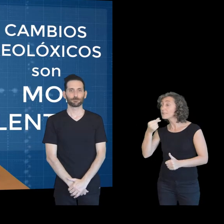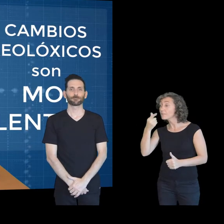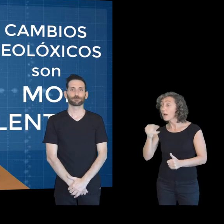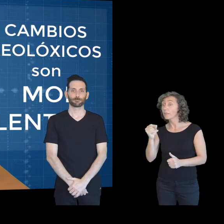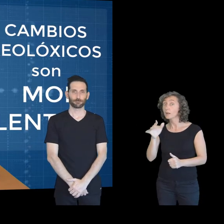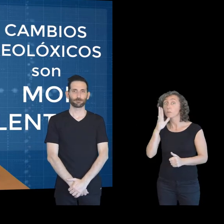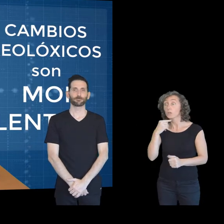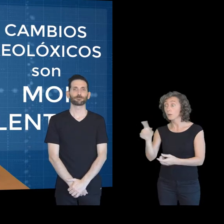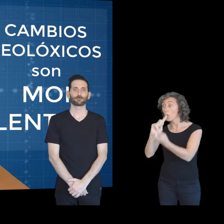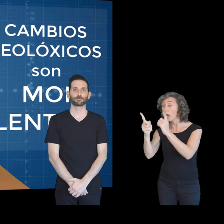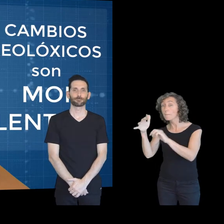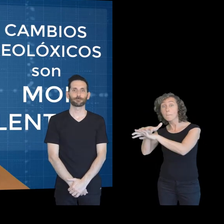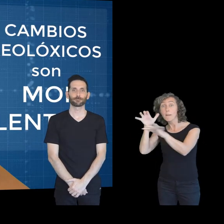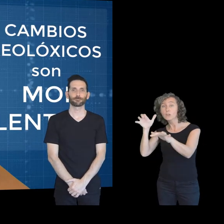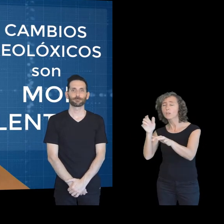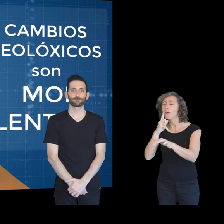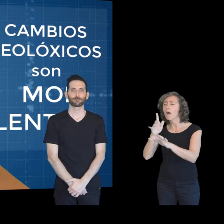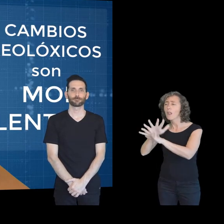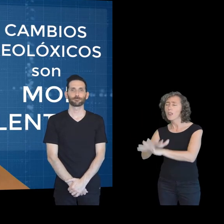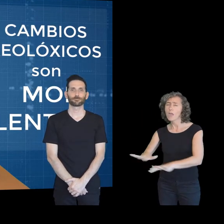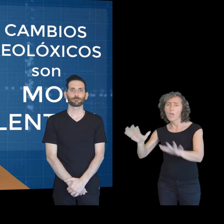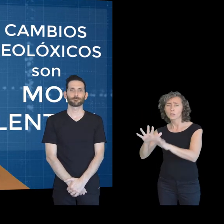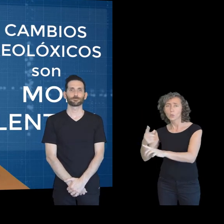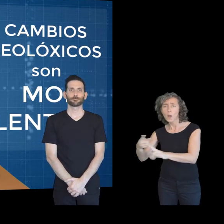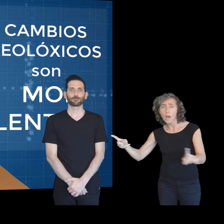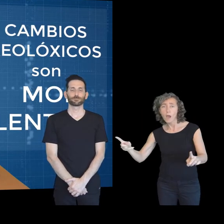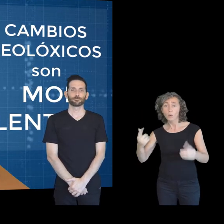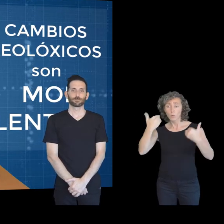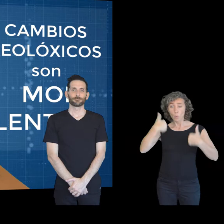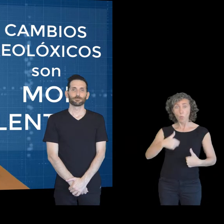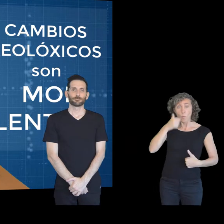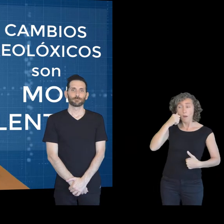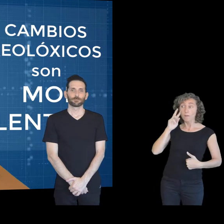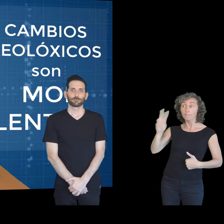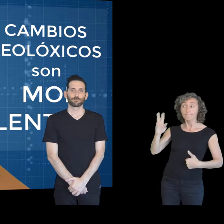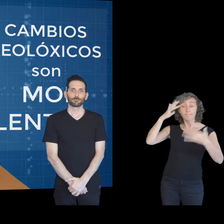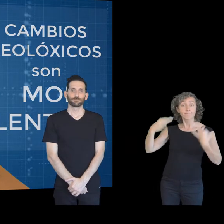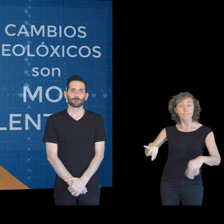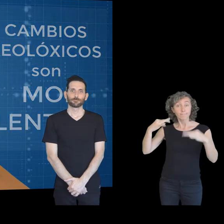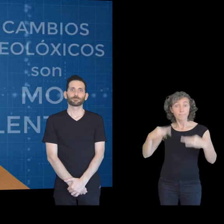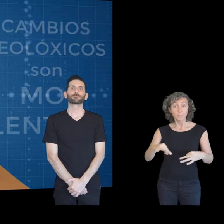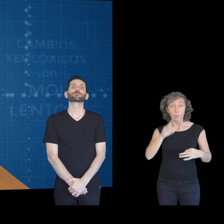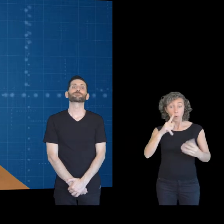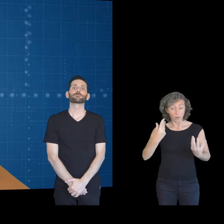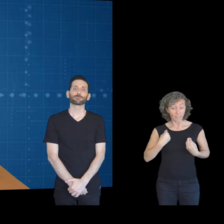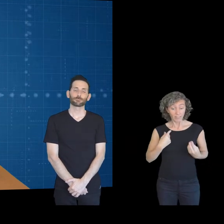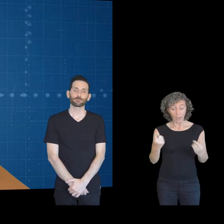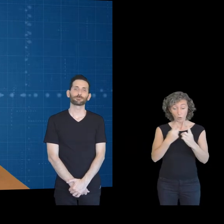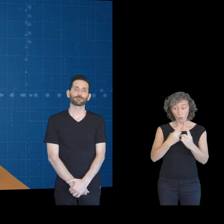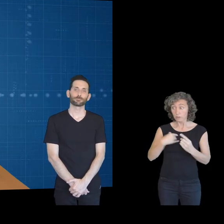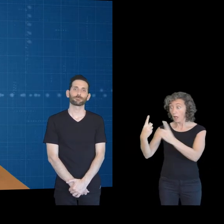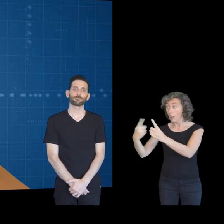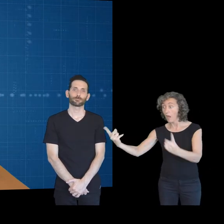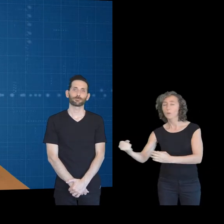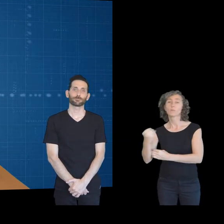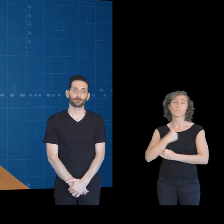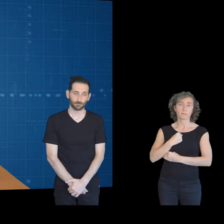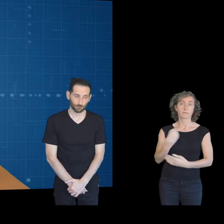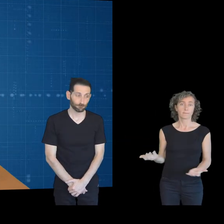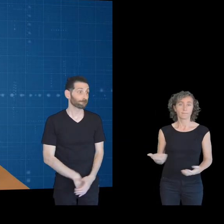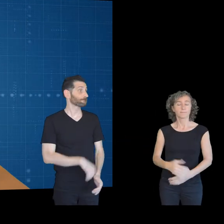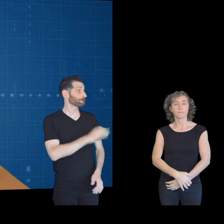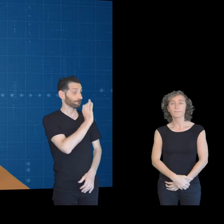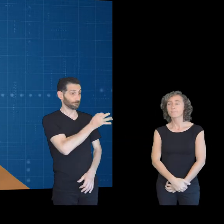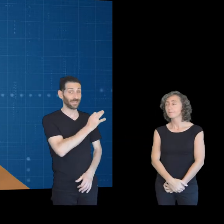maioría deles poden producirse tan lentamente que non son visibles para o ollo humano, ou exceder en moito tempo a vida dunha persoa.